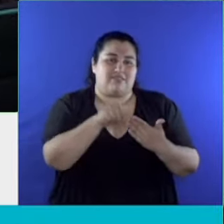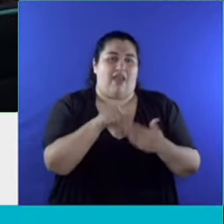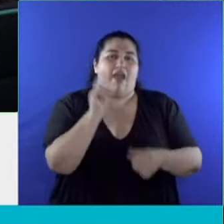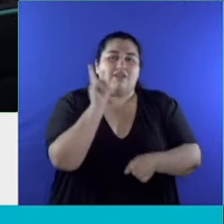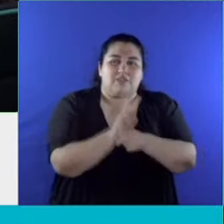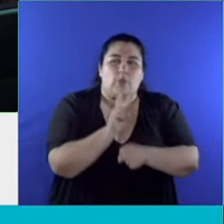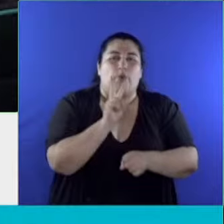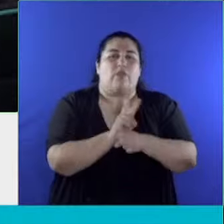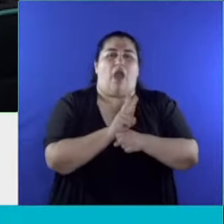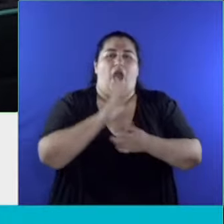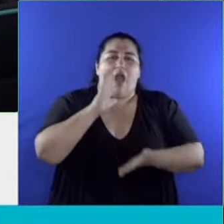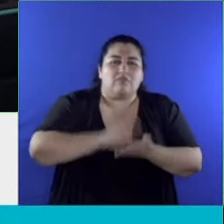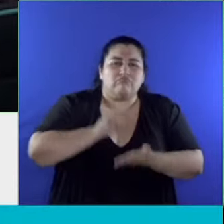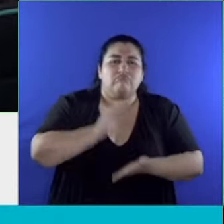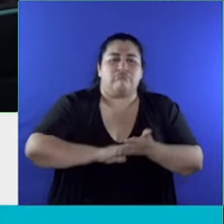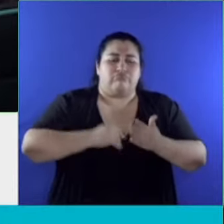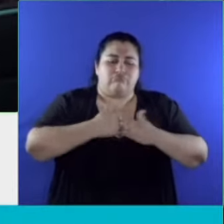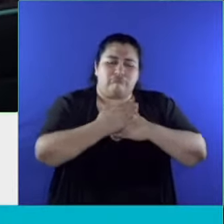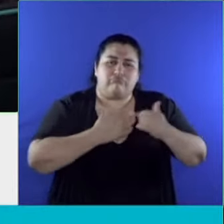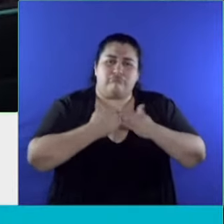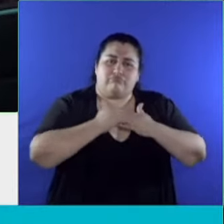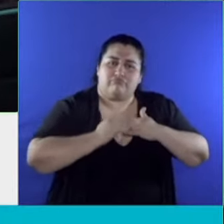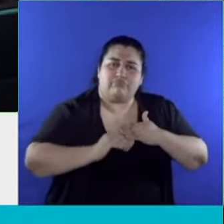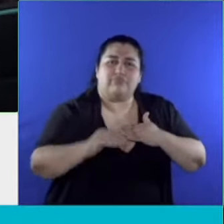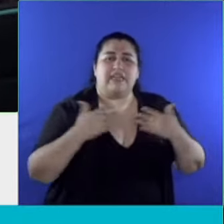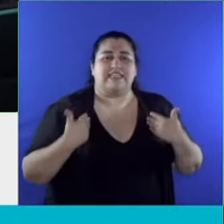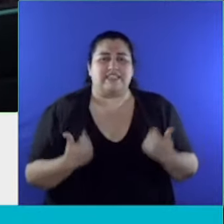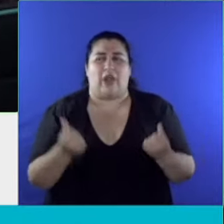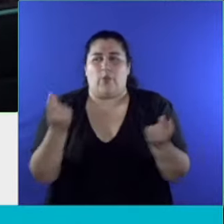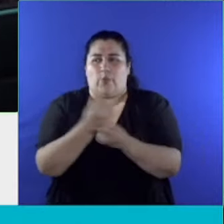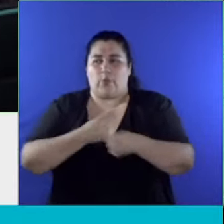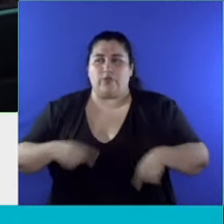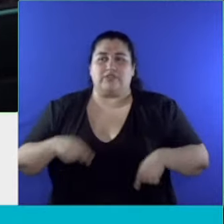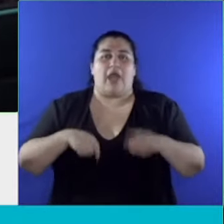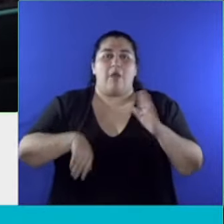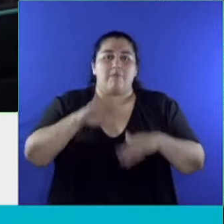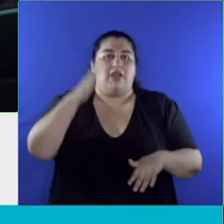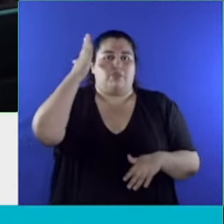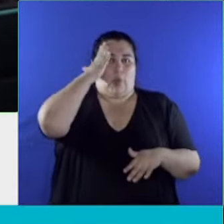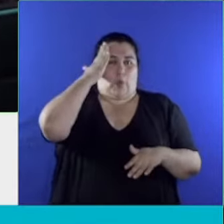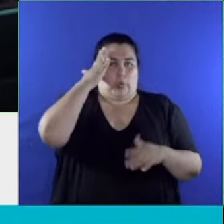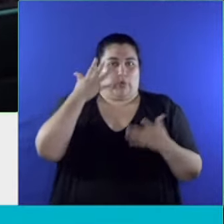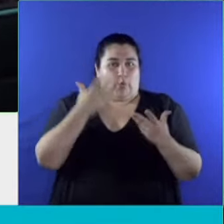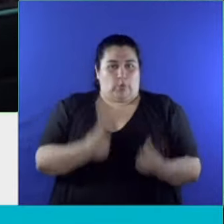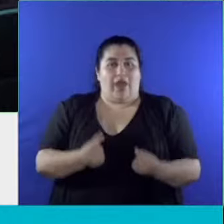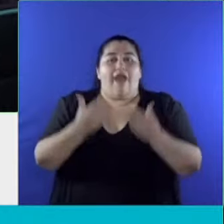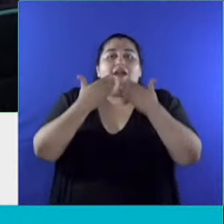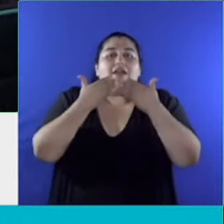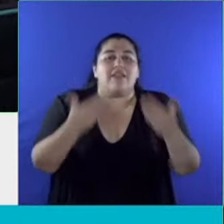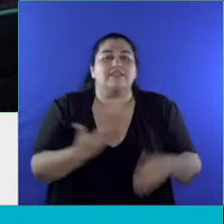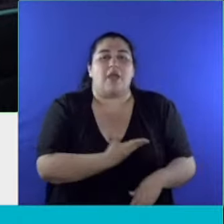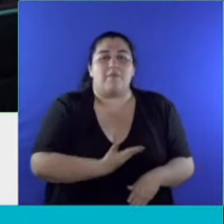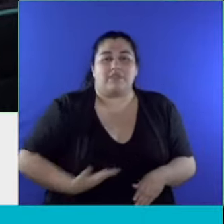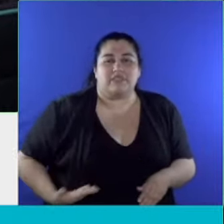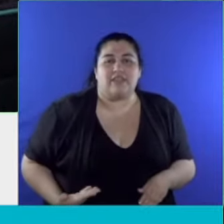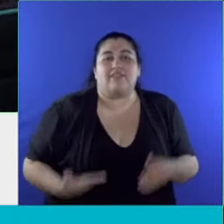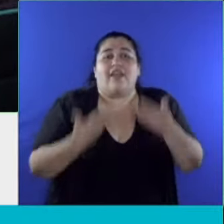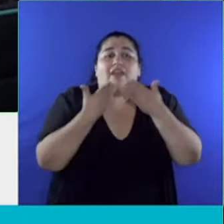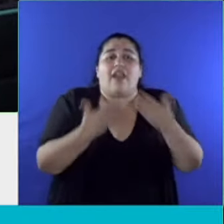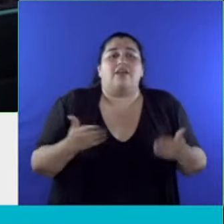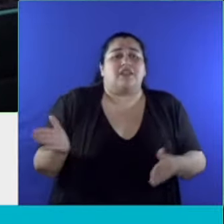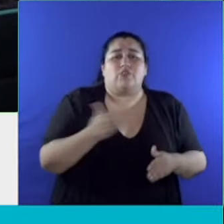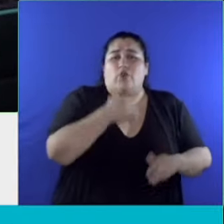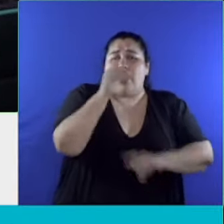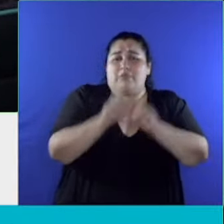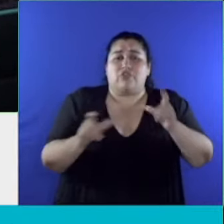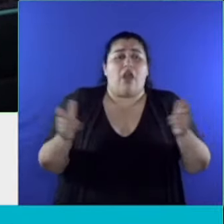seguridad con asfalto y con salud sino también con la cultura Muchas gracias señor presidente y gracias a todos los